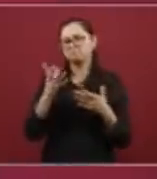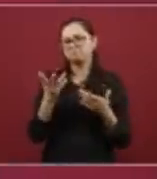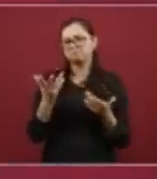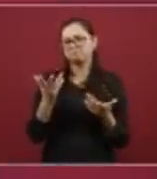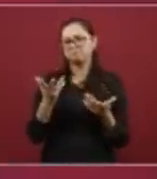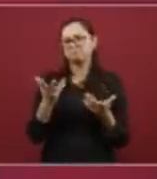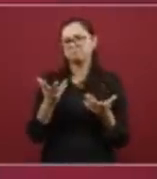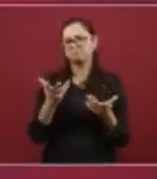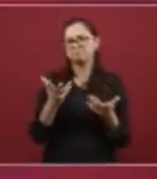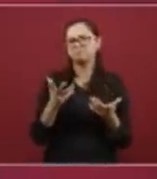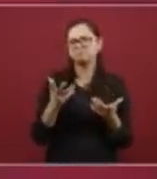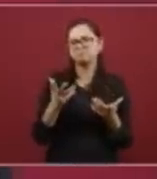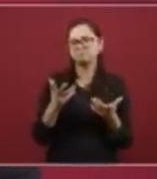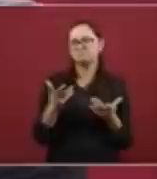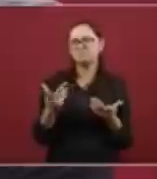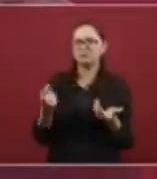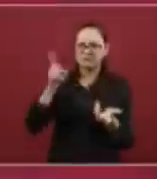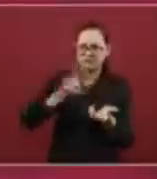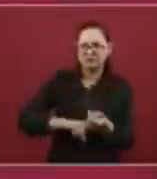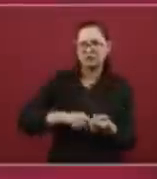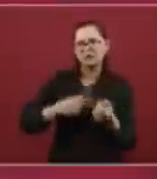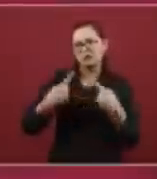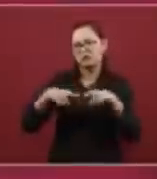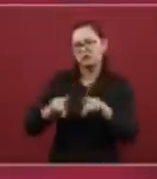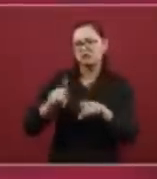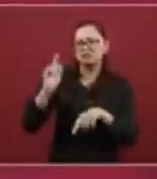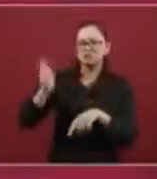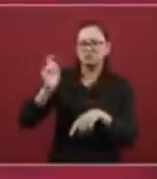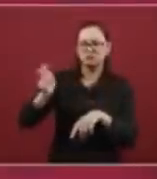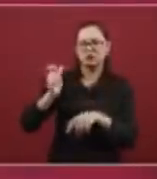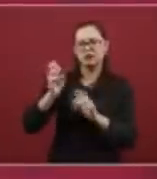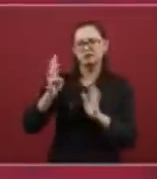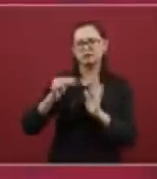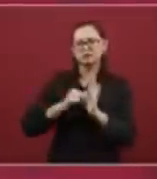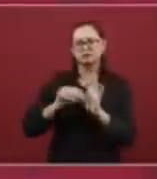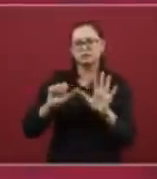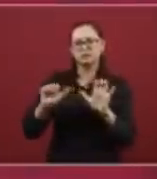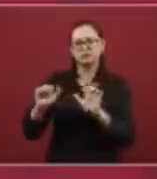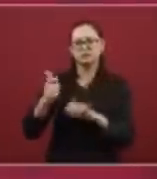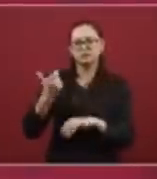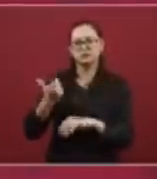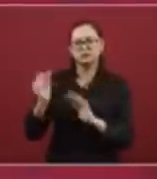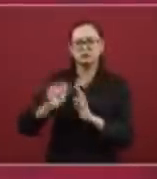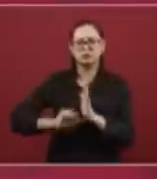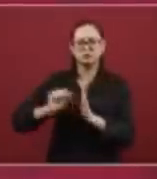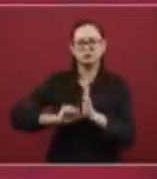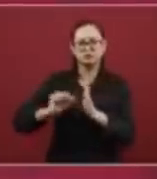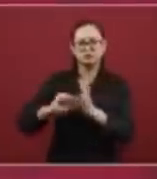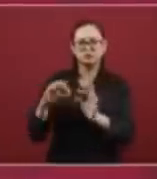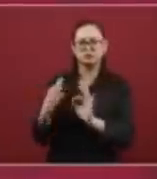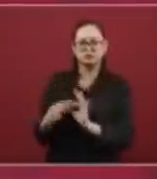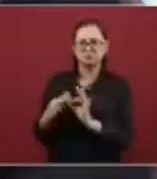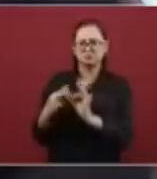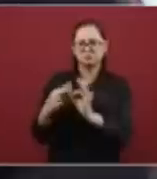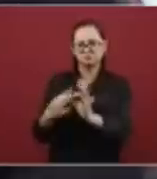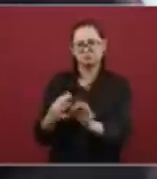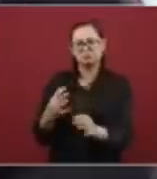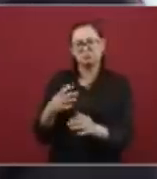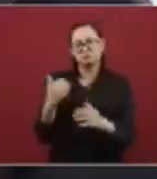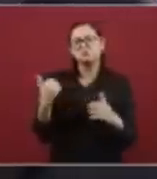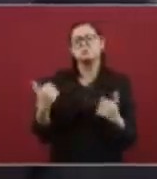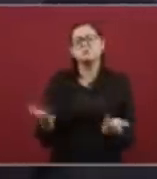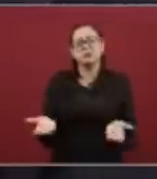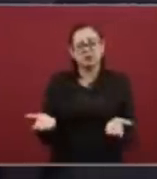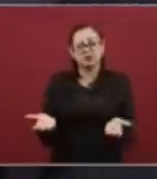y vas a recibir los 3,600 pesos mensuales para que